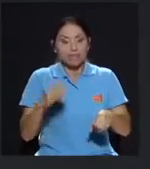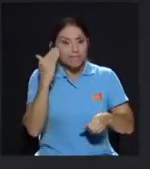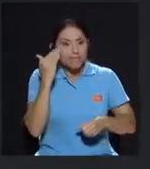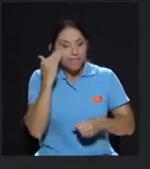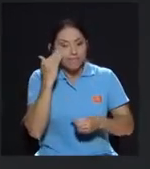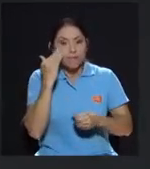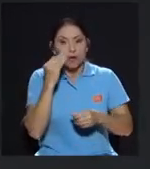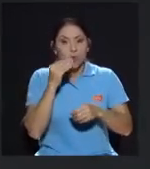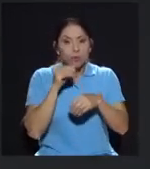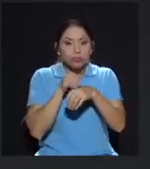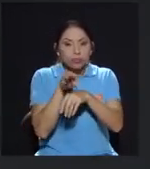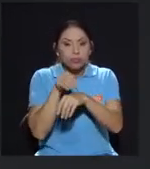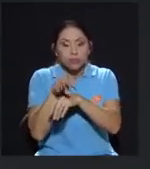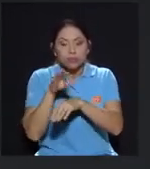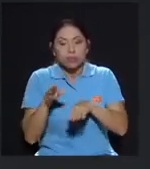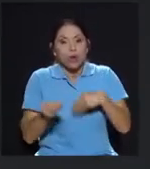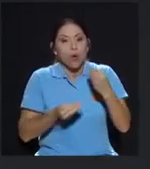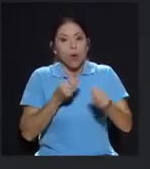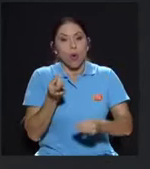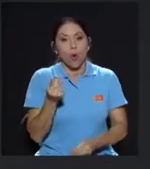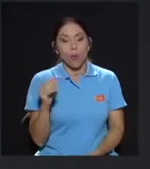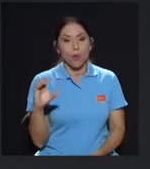invertir también